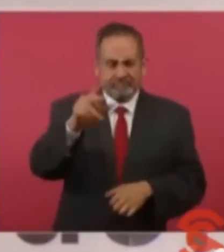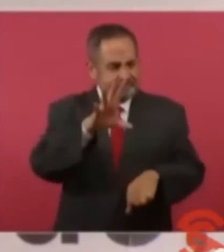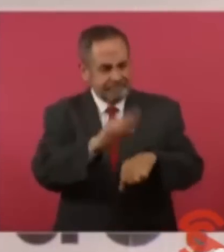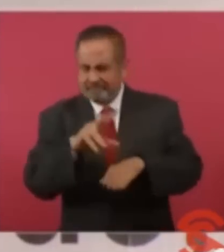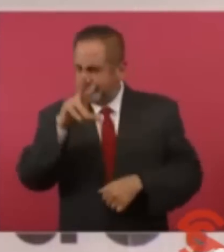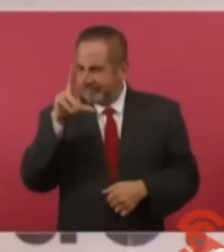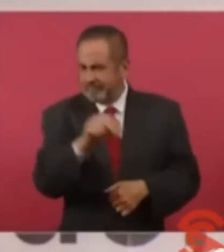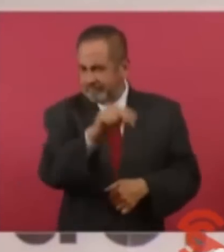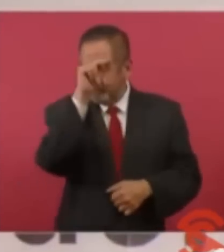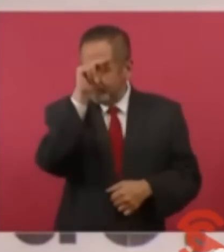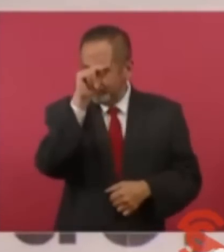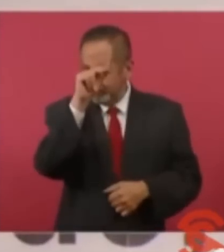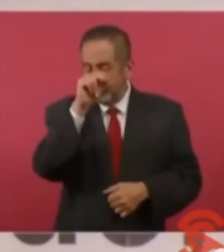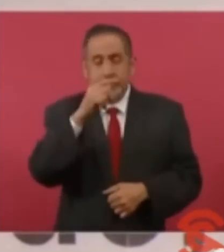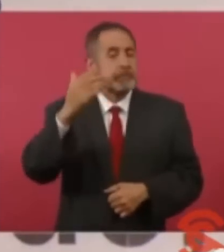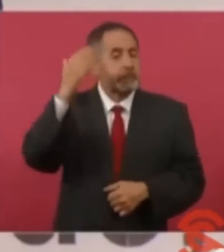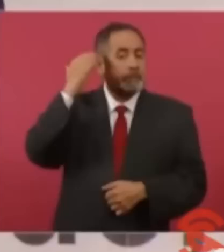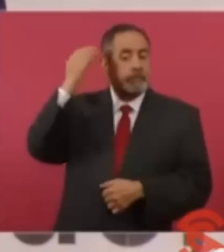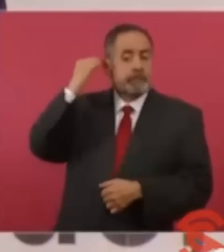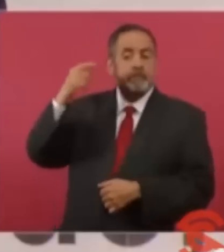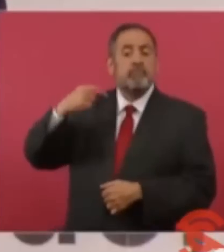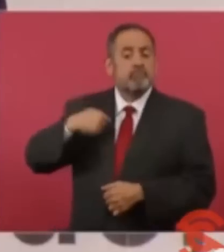Cuando andábamos en campaña